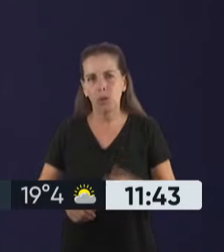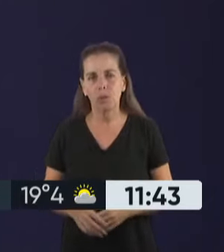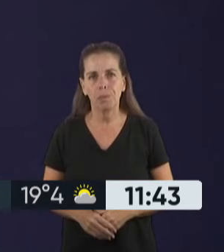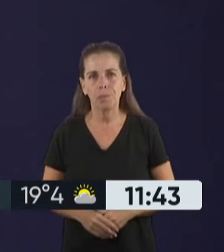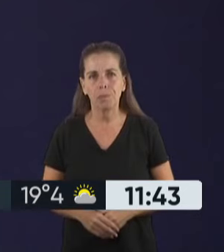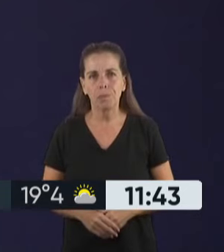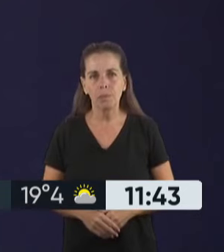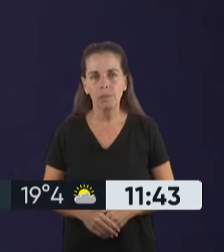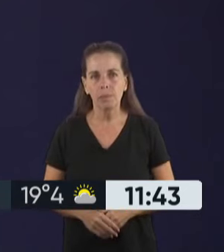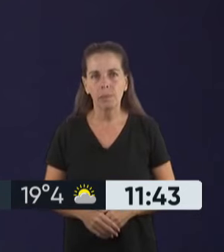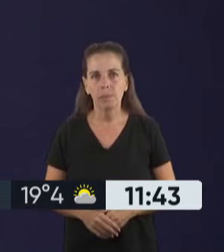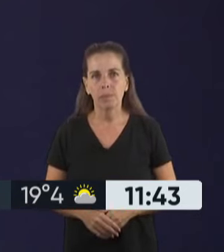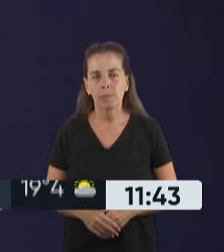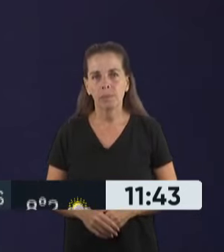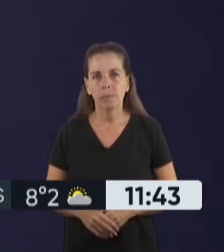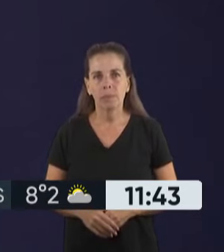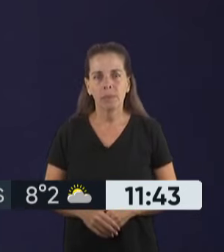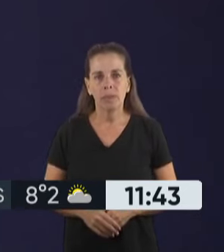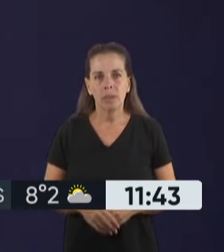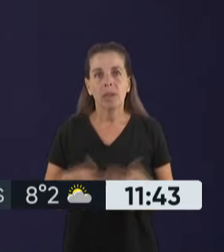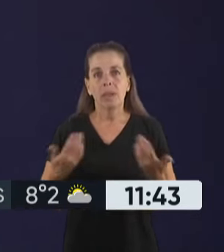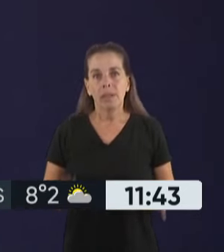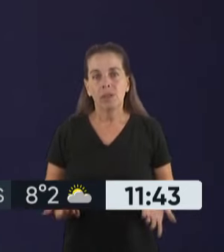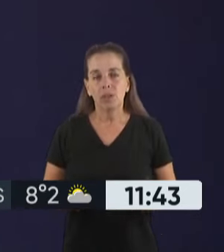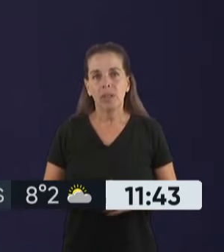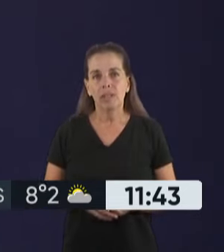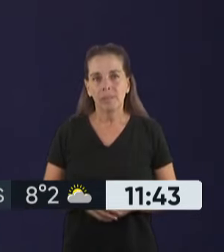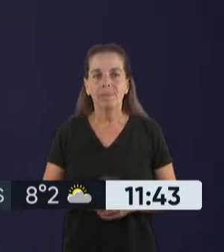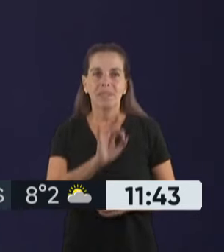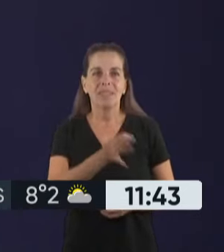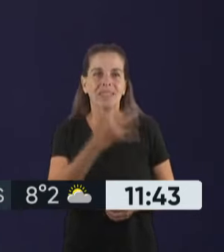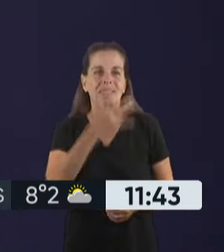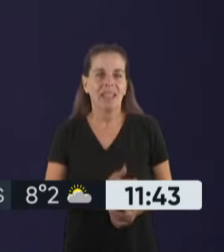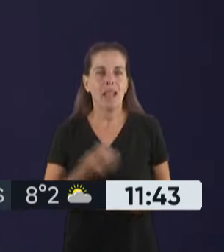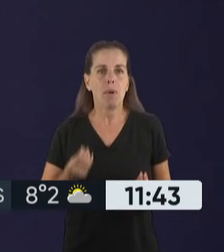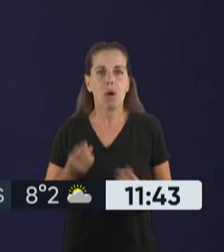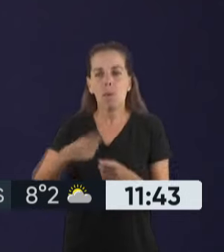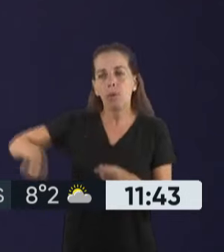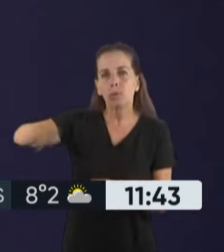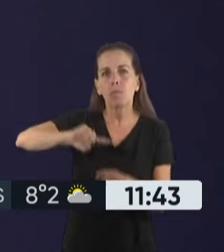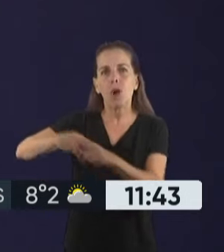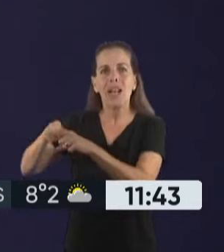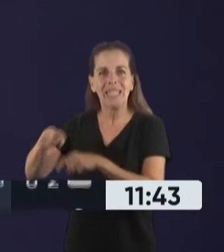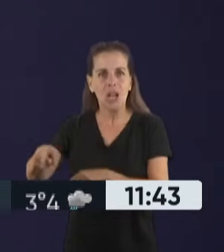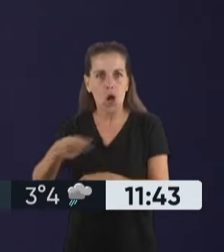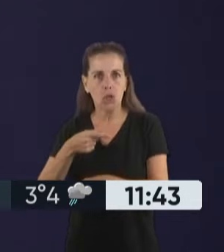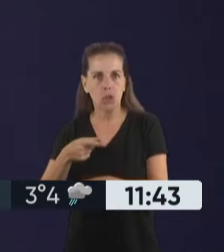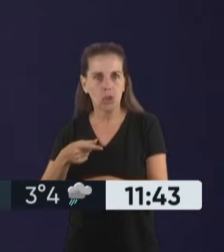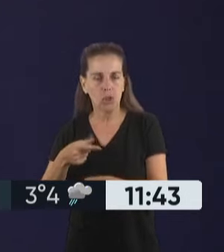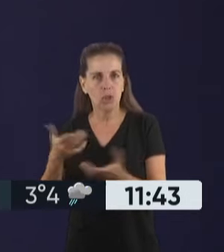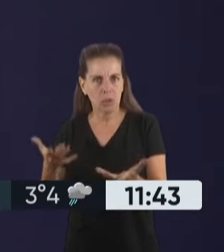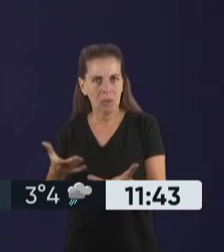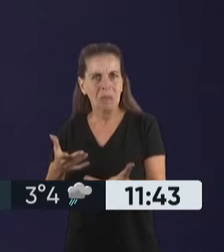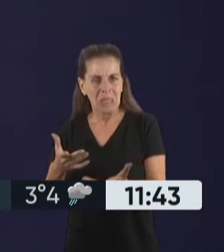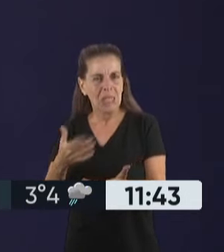cuestiones Eh entonces entendemos también que les cueste aceptar que la gente no quiere seguir viviendo en